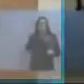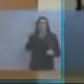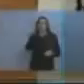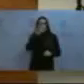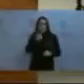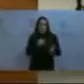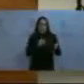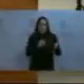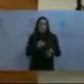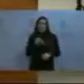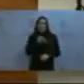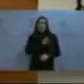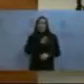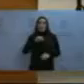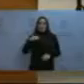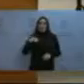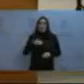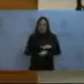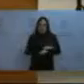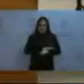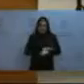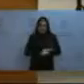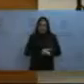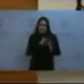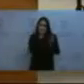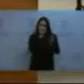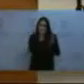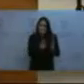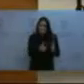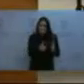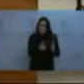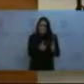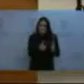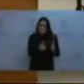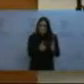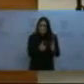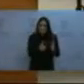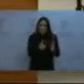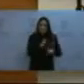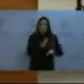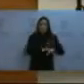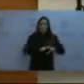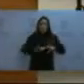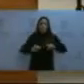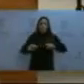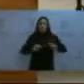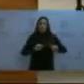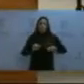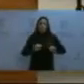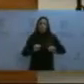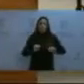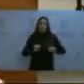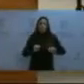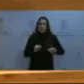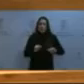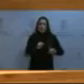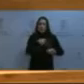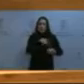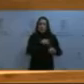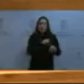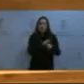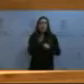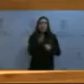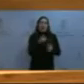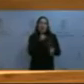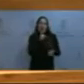Señor presidente del Gobierno, ¿tiene usted condicionantes a la hora de tomar decisiones? Gracias. Señor presidente,